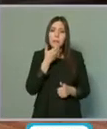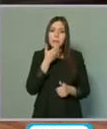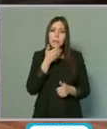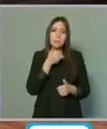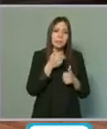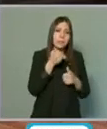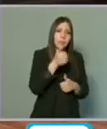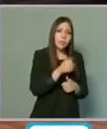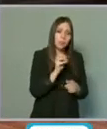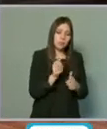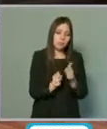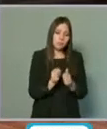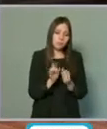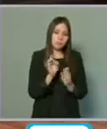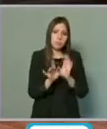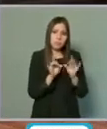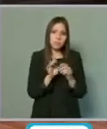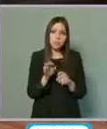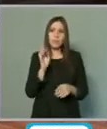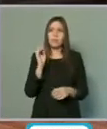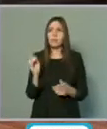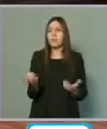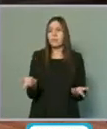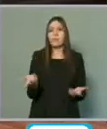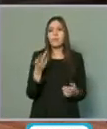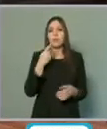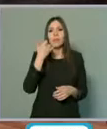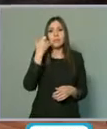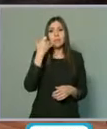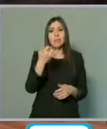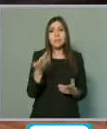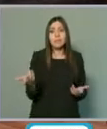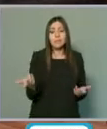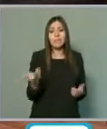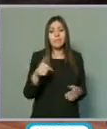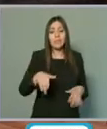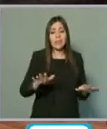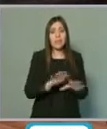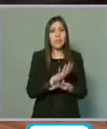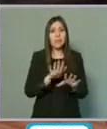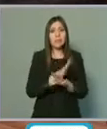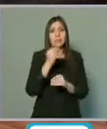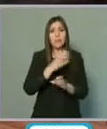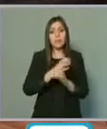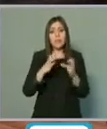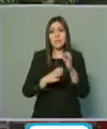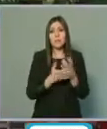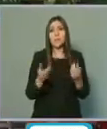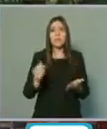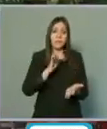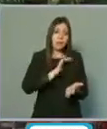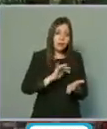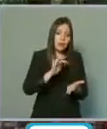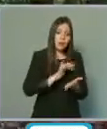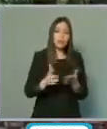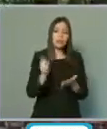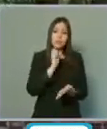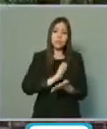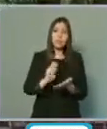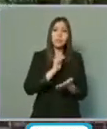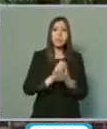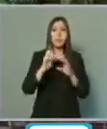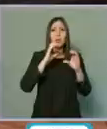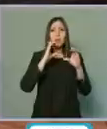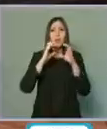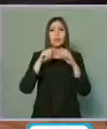el mensajito de texto desde tu dispositivo Sí, sí, sí. inteligente. Claro. Sí. Está cambiando todo. Sí, la lectura, la escritura, la comunicación, muchos